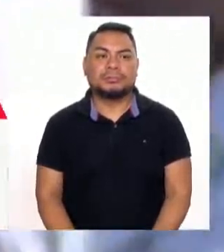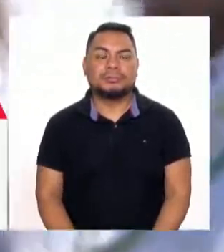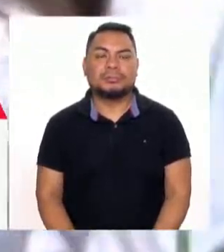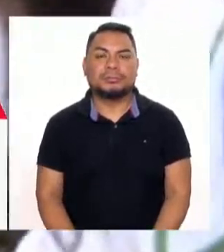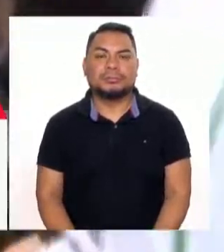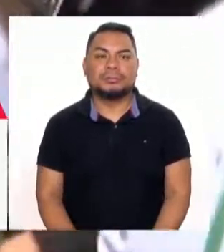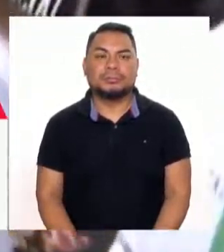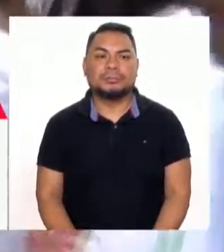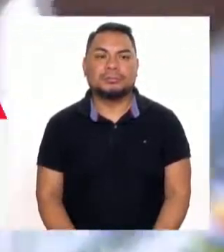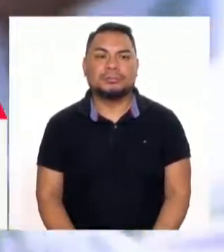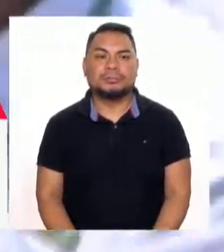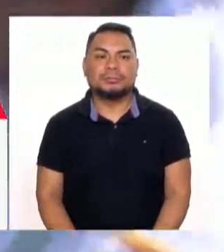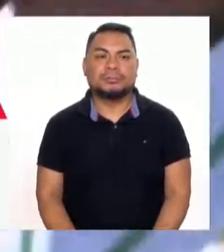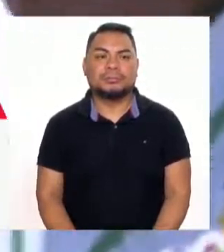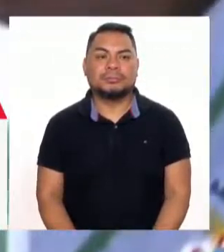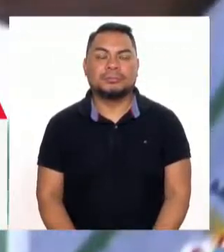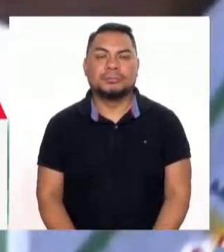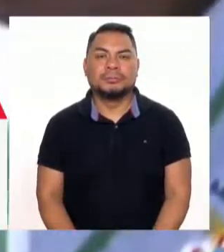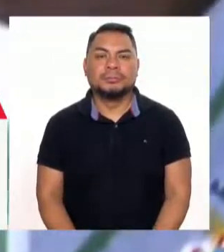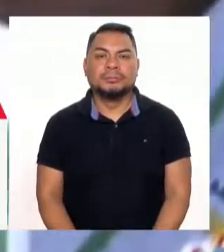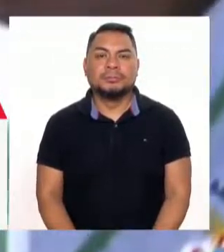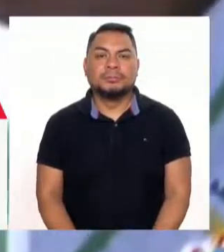gracias gracias